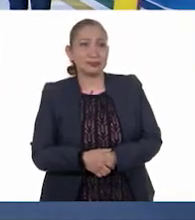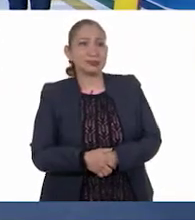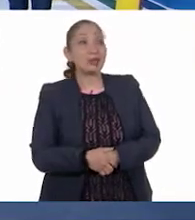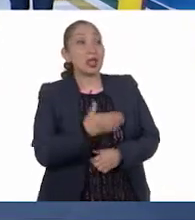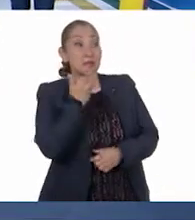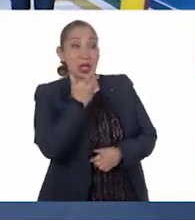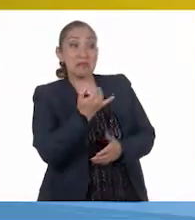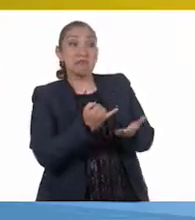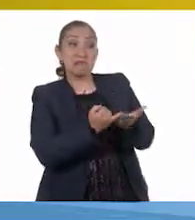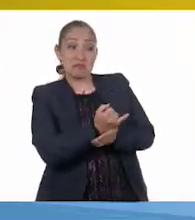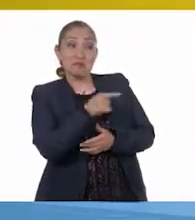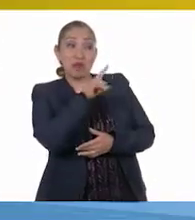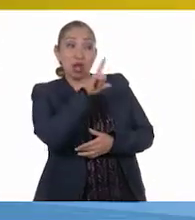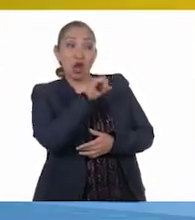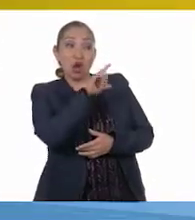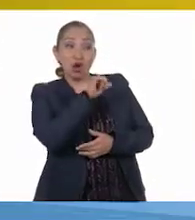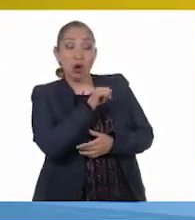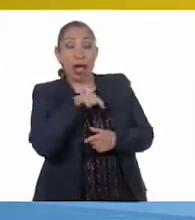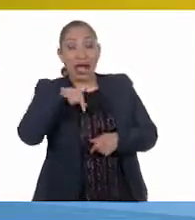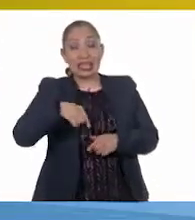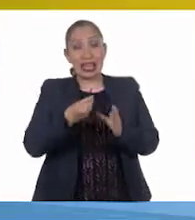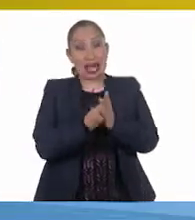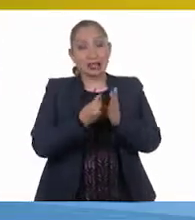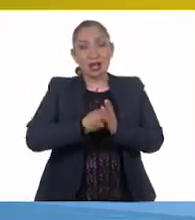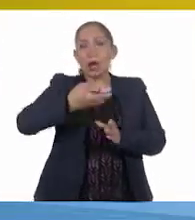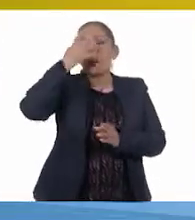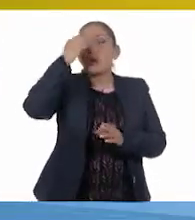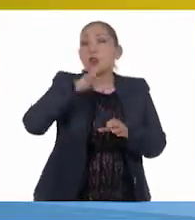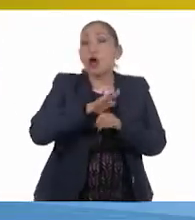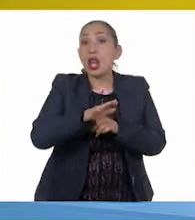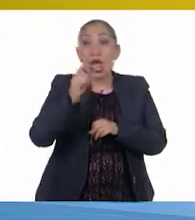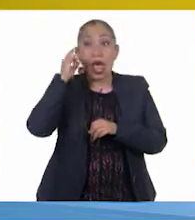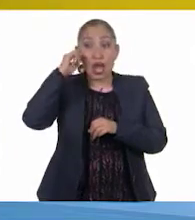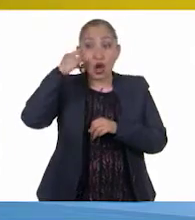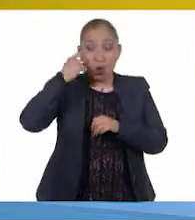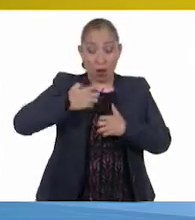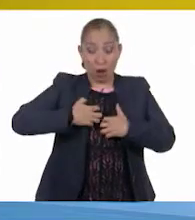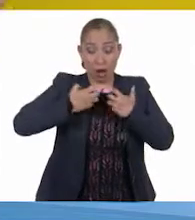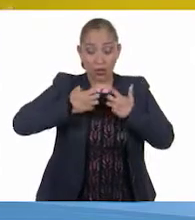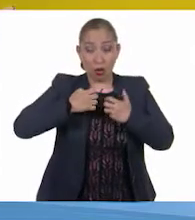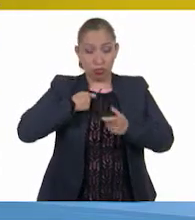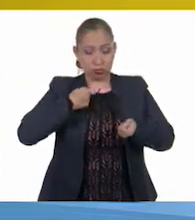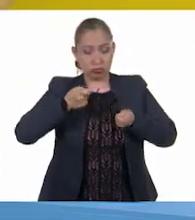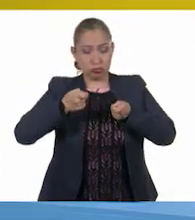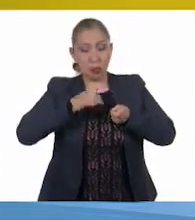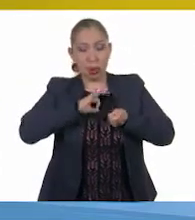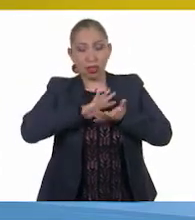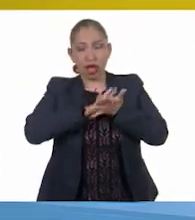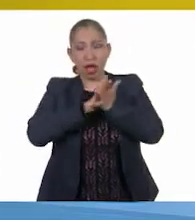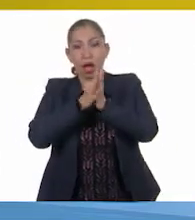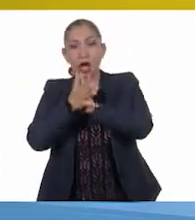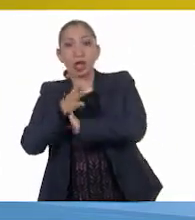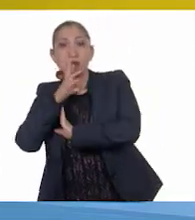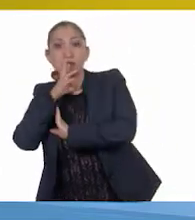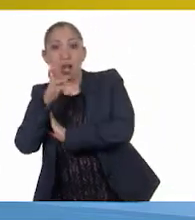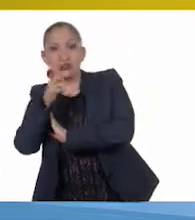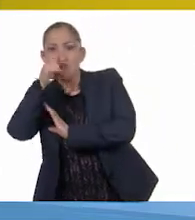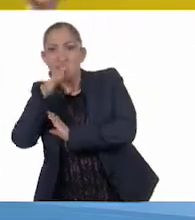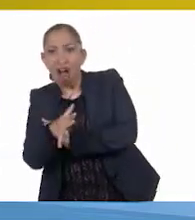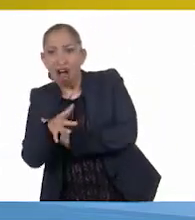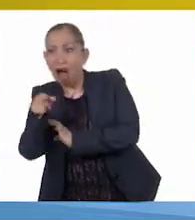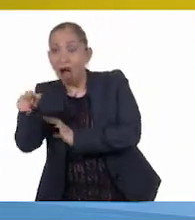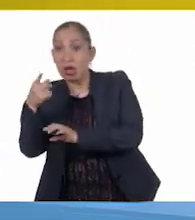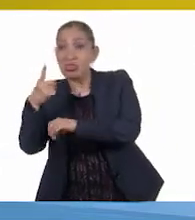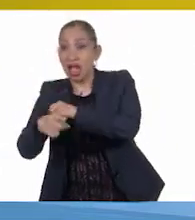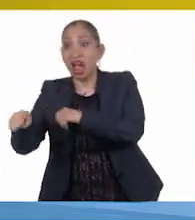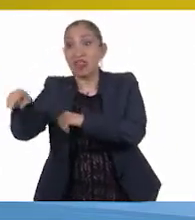Muy buena decisión, Lolo. En esta clase aprendimos que el enojo es una emoción que puede llevarnos a tener respuestas agresivas que